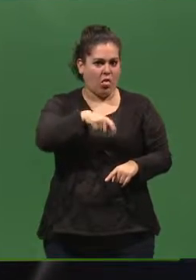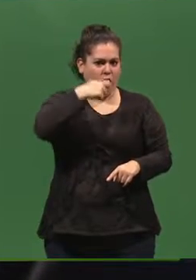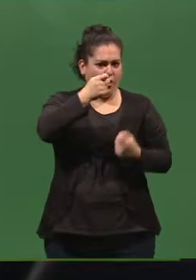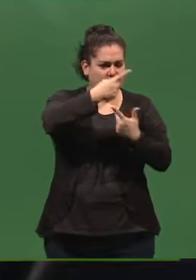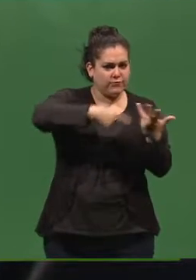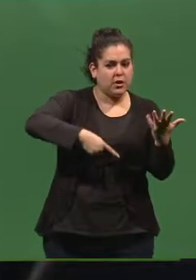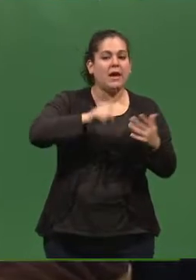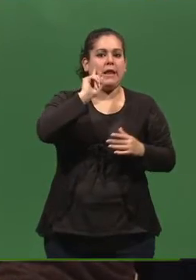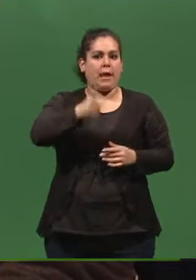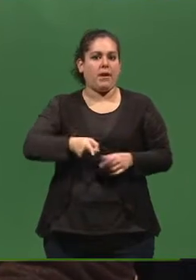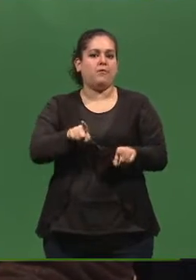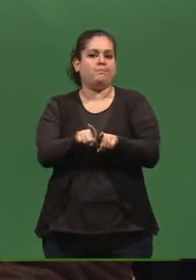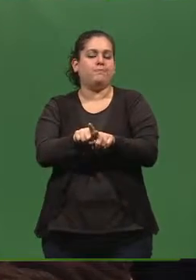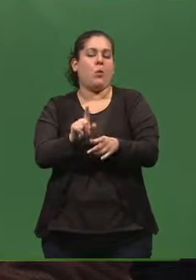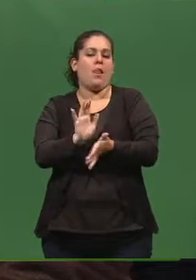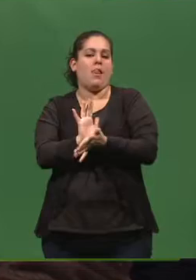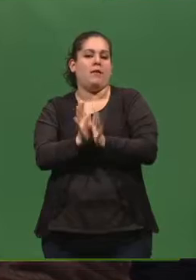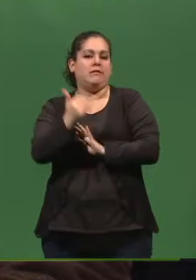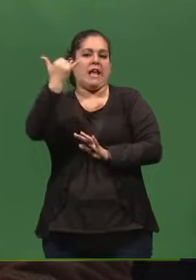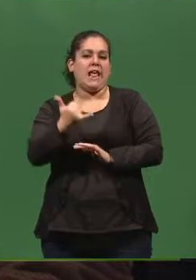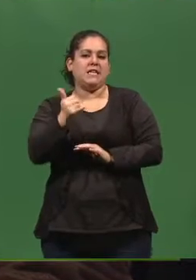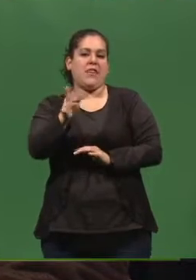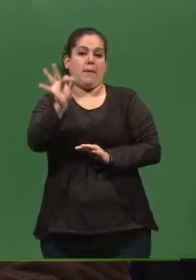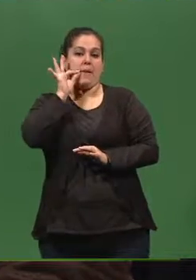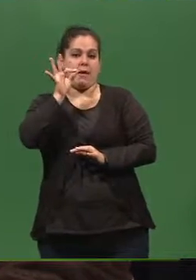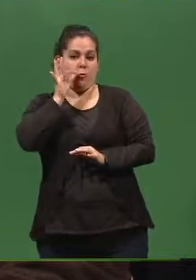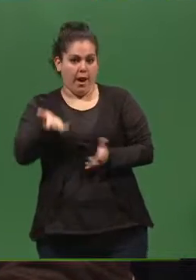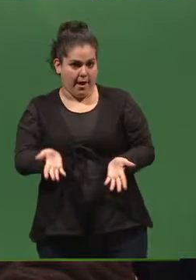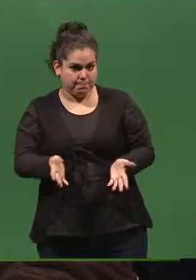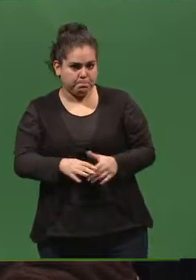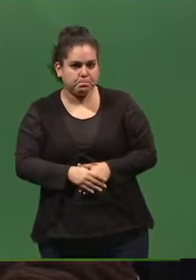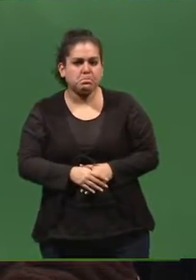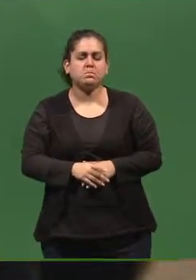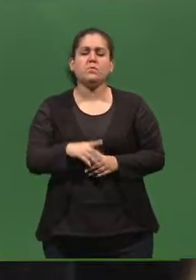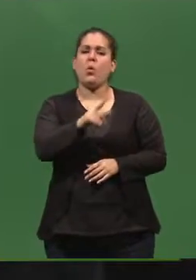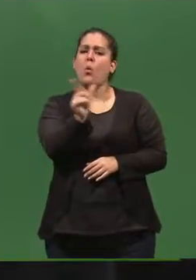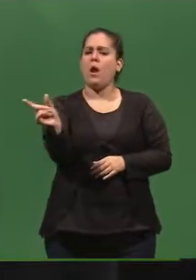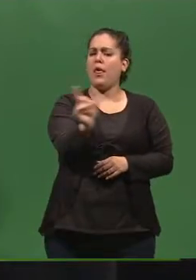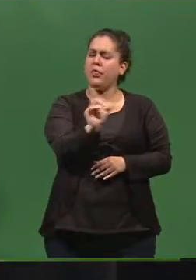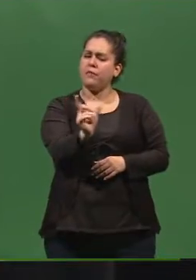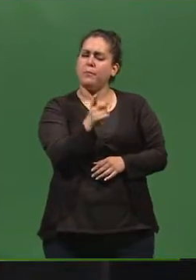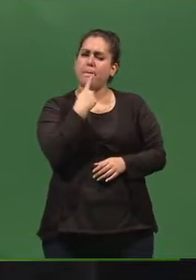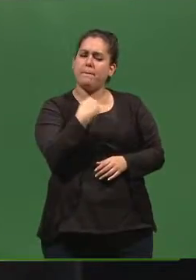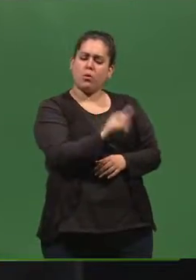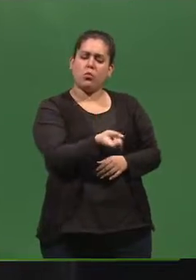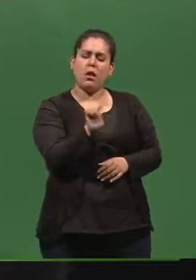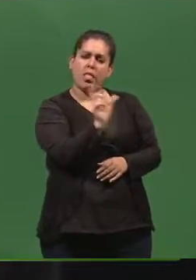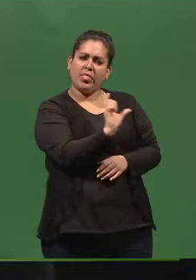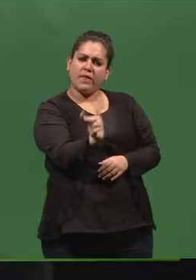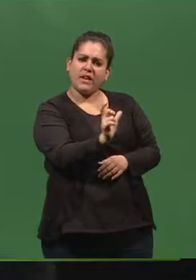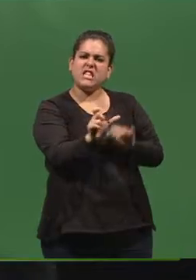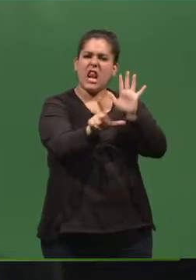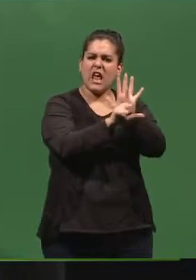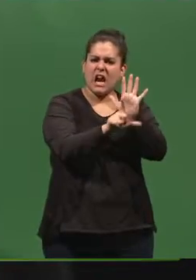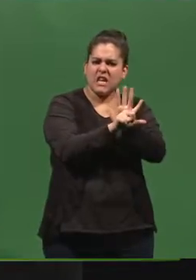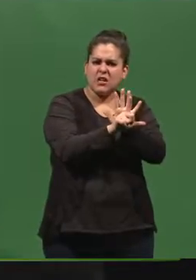y de la tenencia de marihuana. Mariano, ¿podemos explicar cuál es la diferencia entre, bueno, qué significa